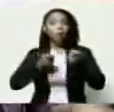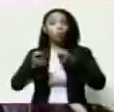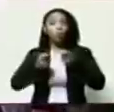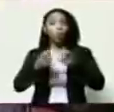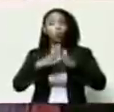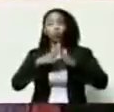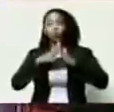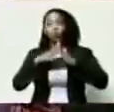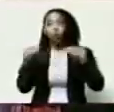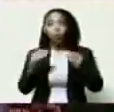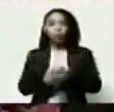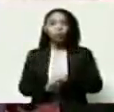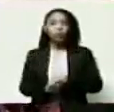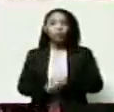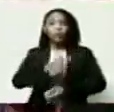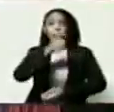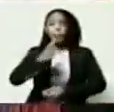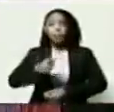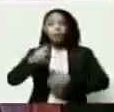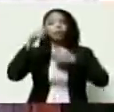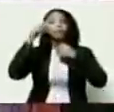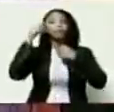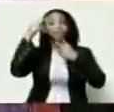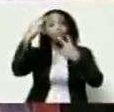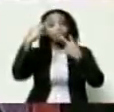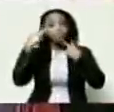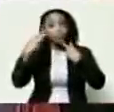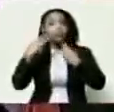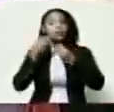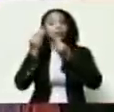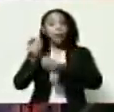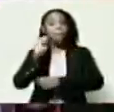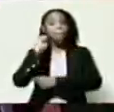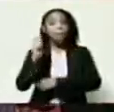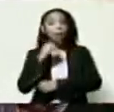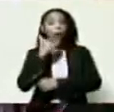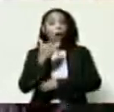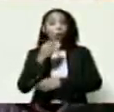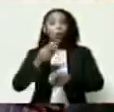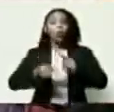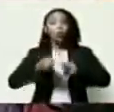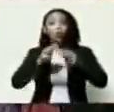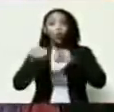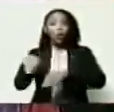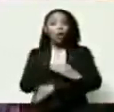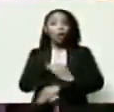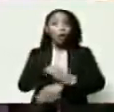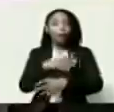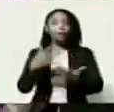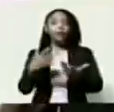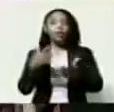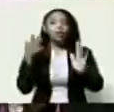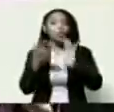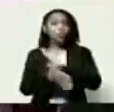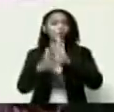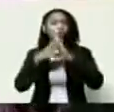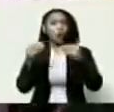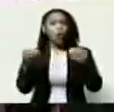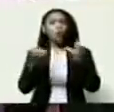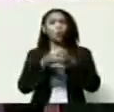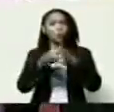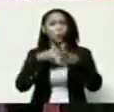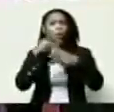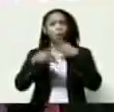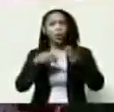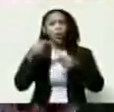todo, que la gente esté pendiente si se da recursos para construir una calle, sobre todo el partido, que